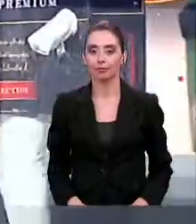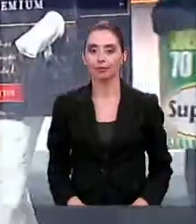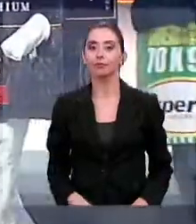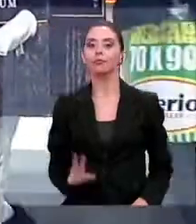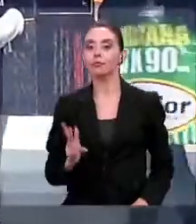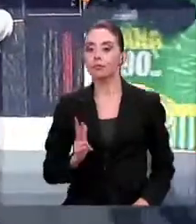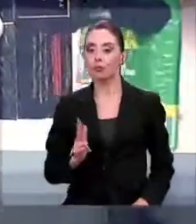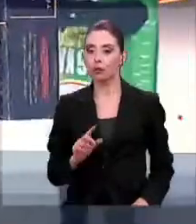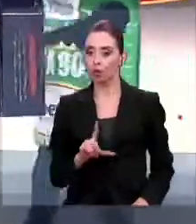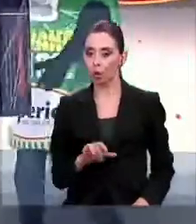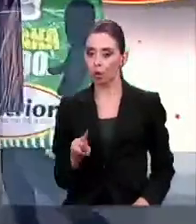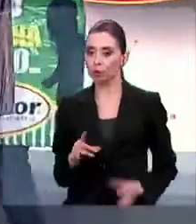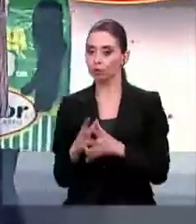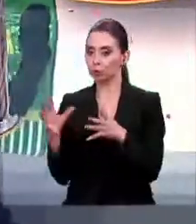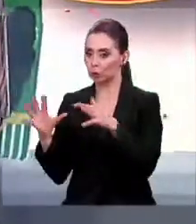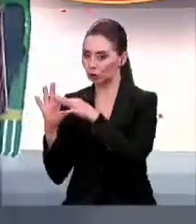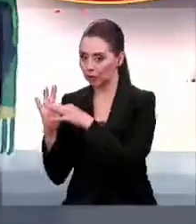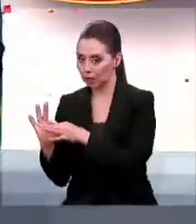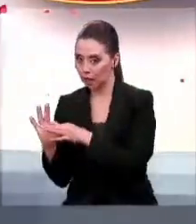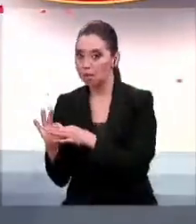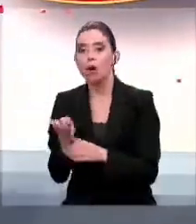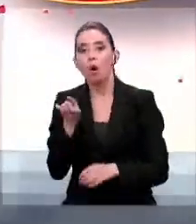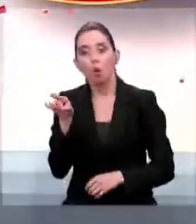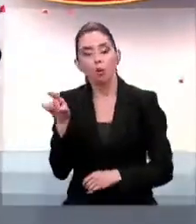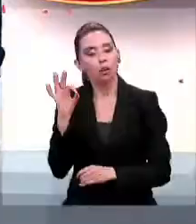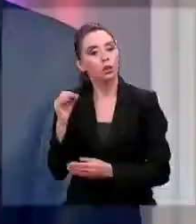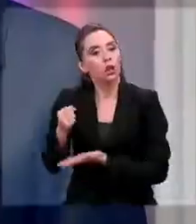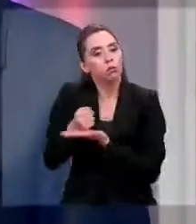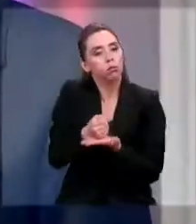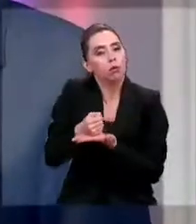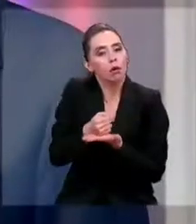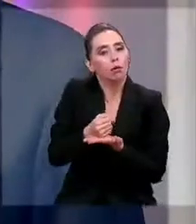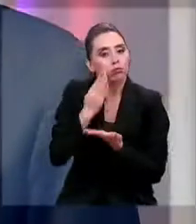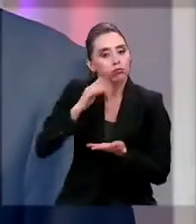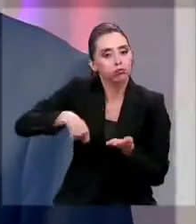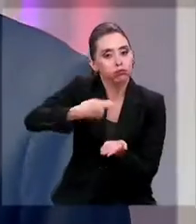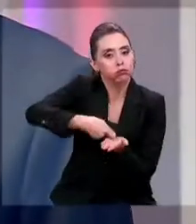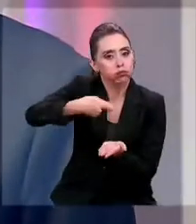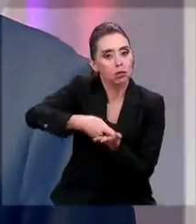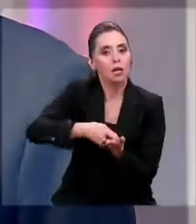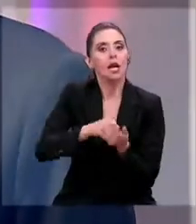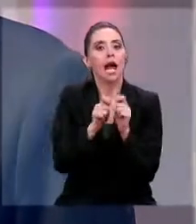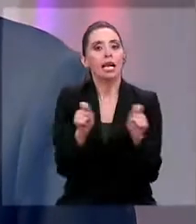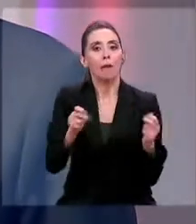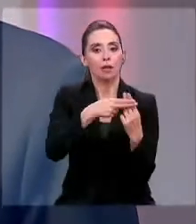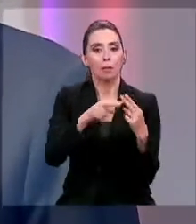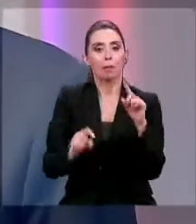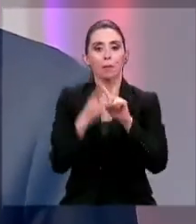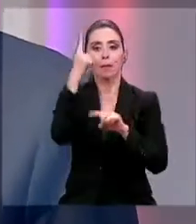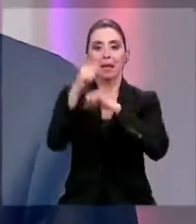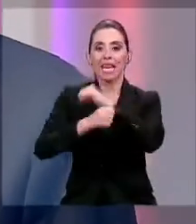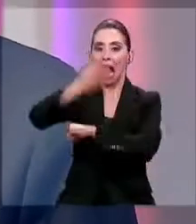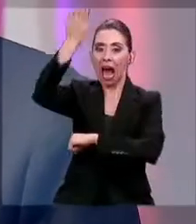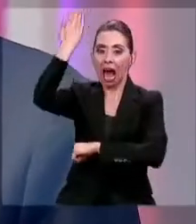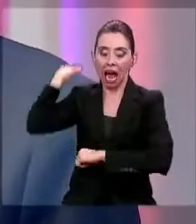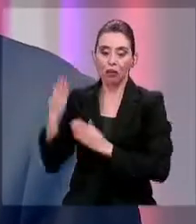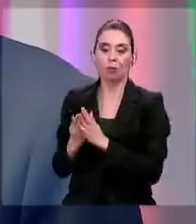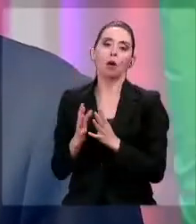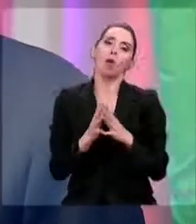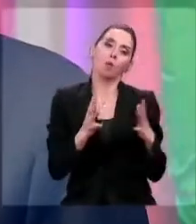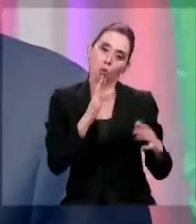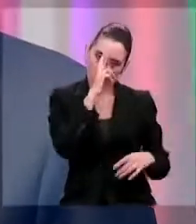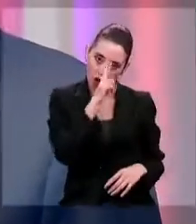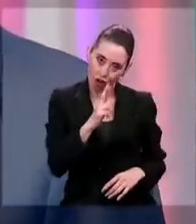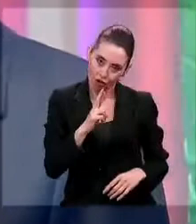Don Luis, muchas gracias. Usted ha sido un colaborador de esta campaña desde el primer año. Sí, para nosotros es un tremendo honor